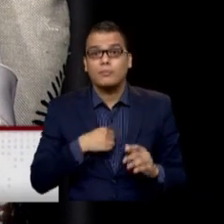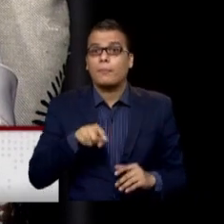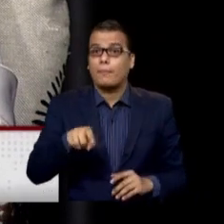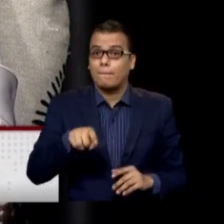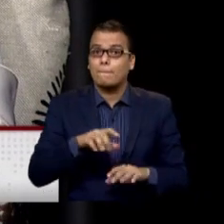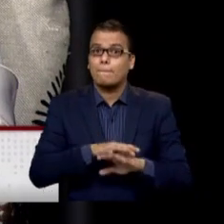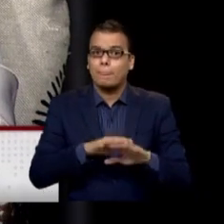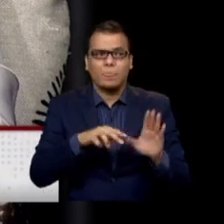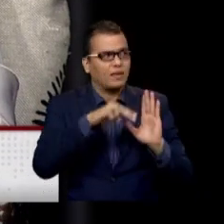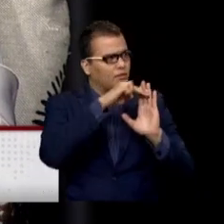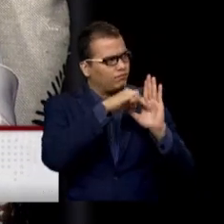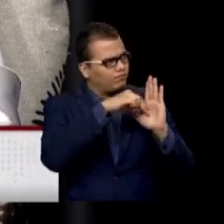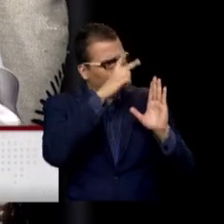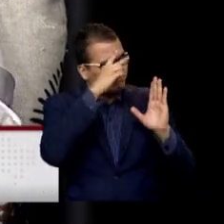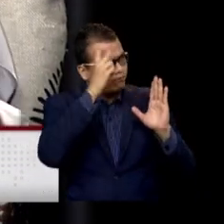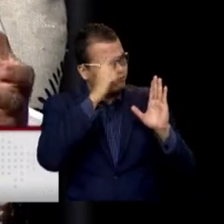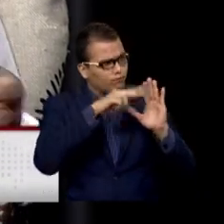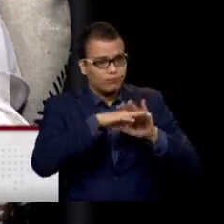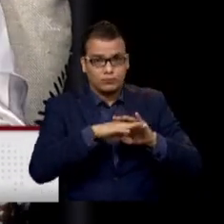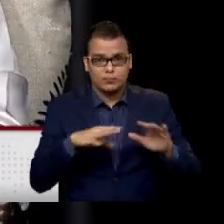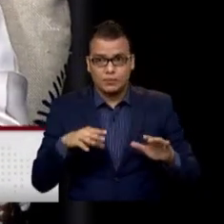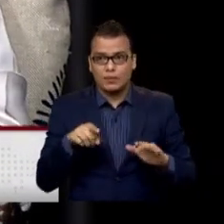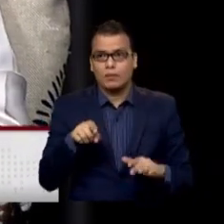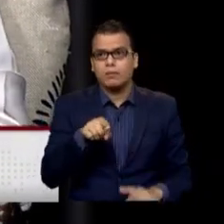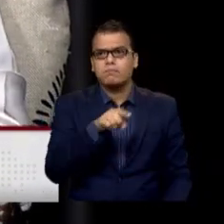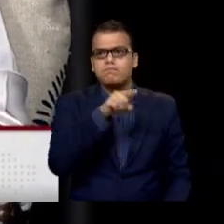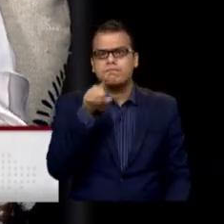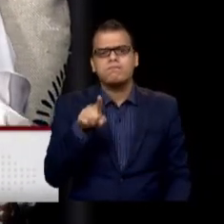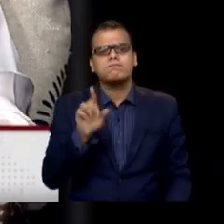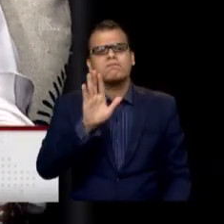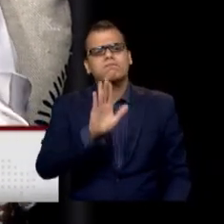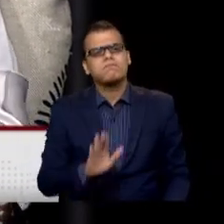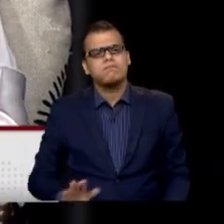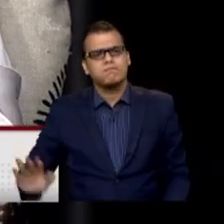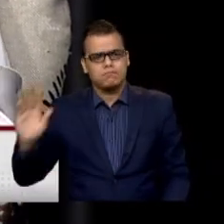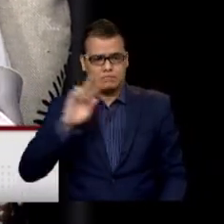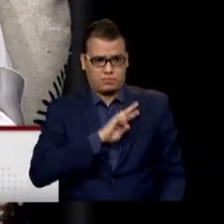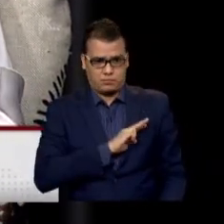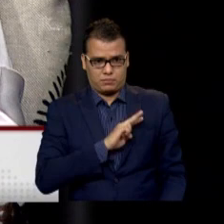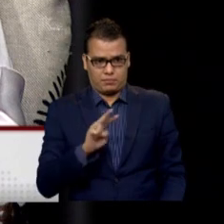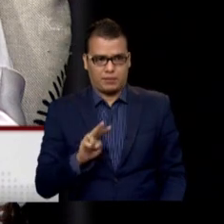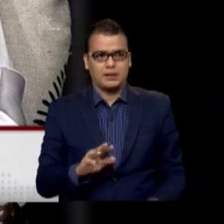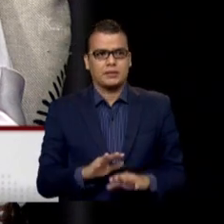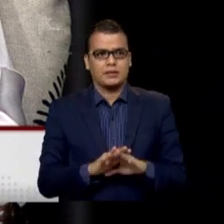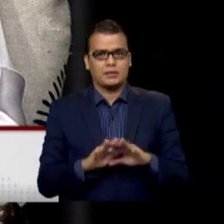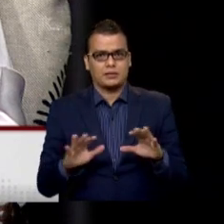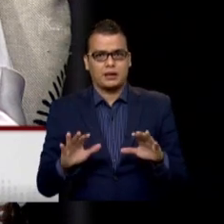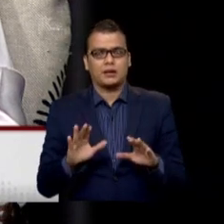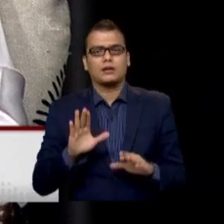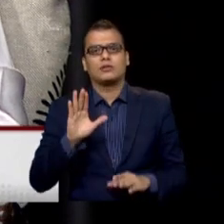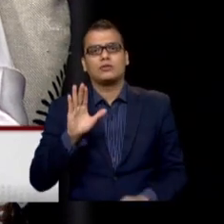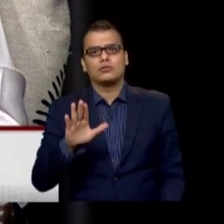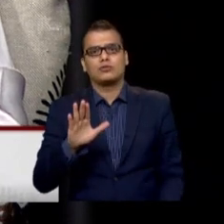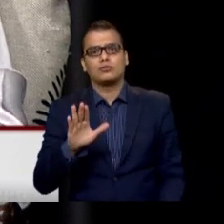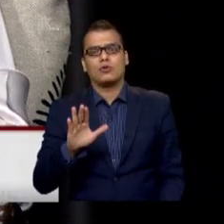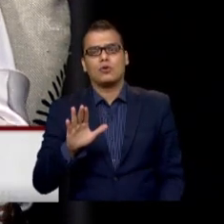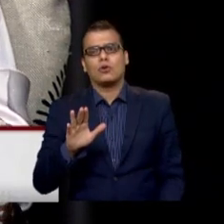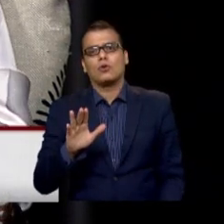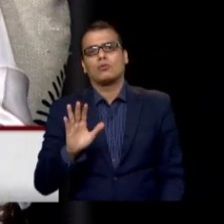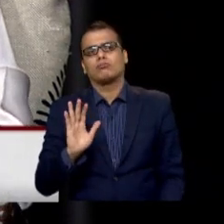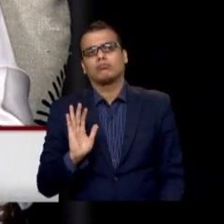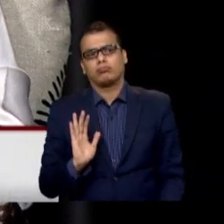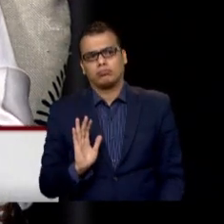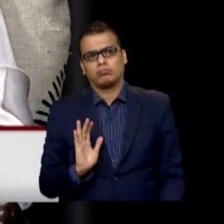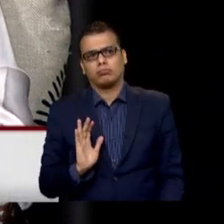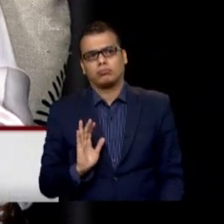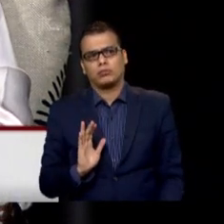de bioseguridad. Hemos recibido en el departamento, aunque no somos nosotros la autoridad, sino el distrito de Cali para hacer la